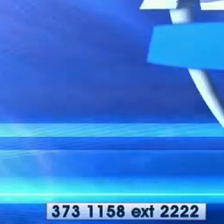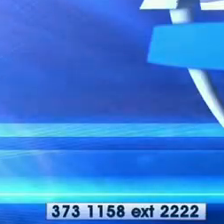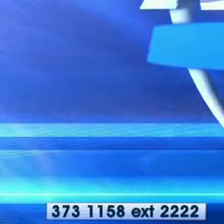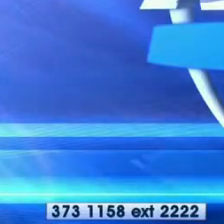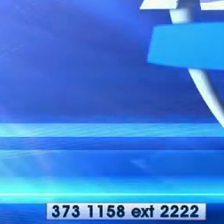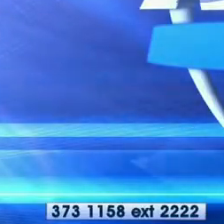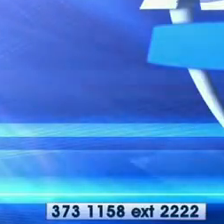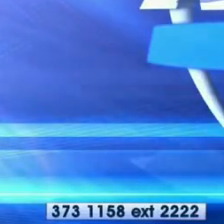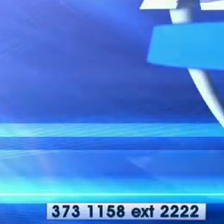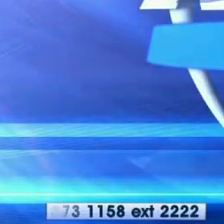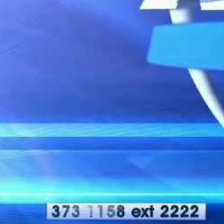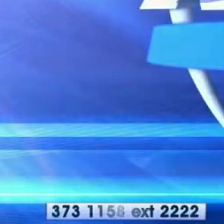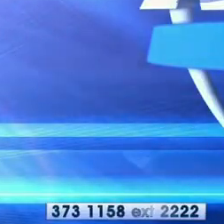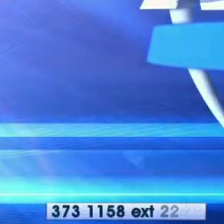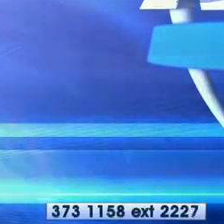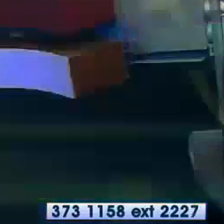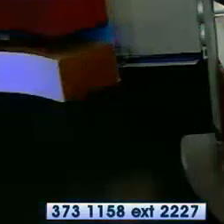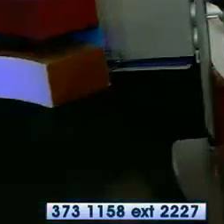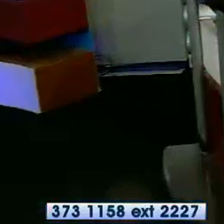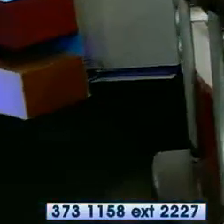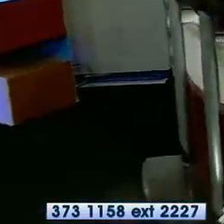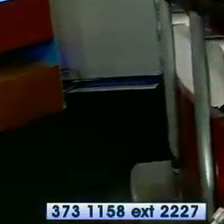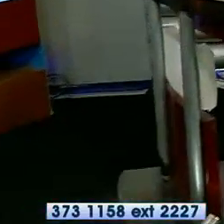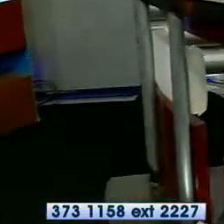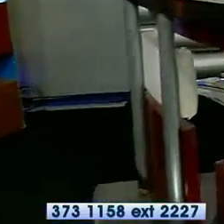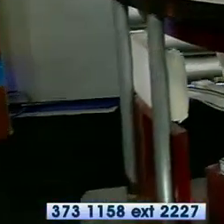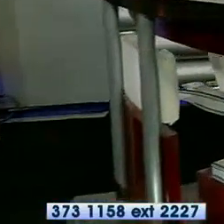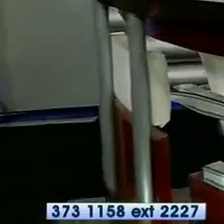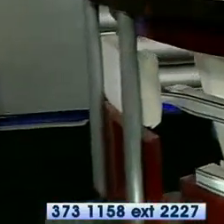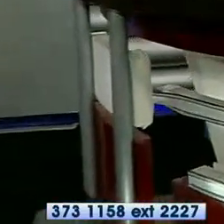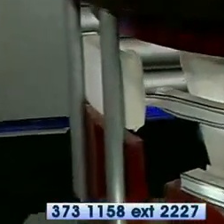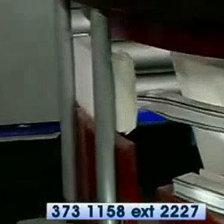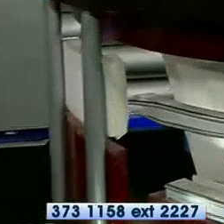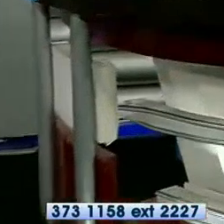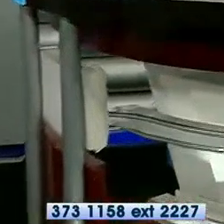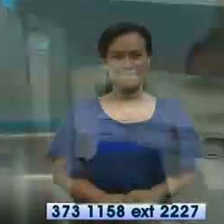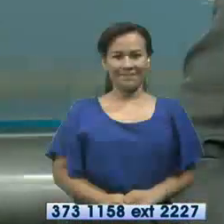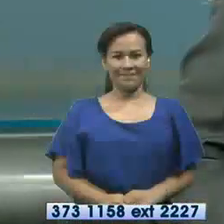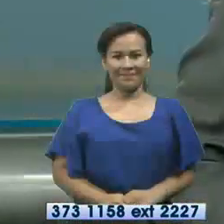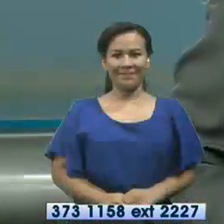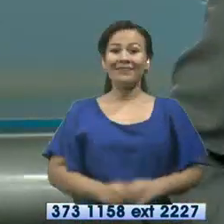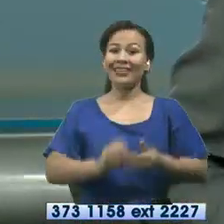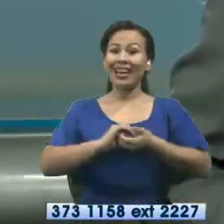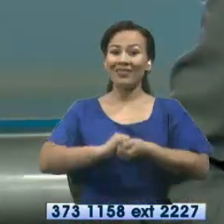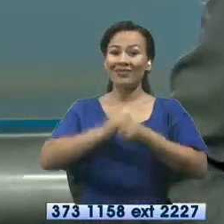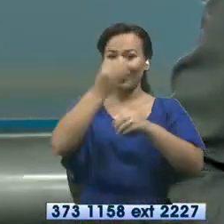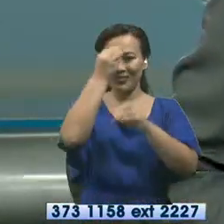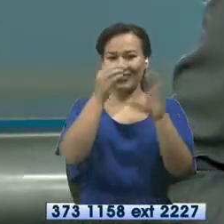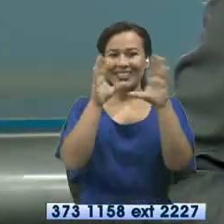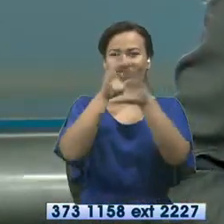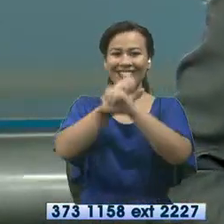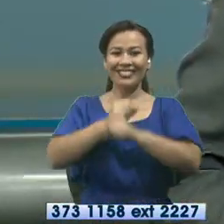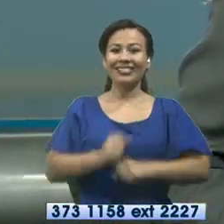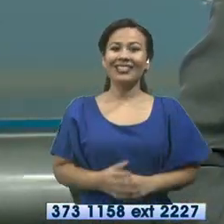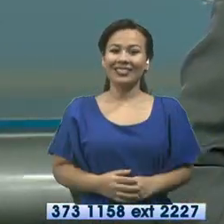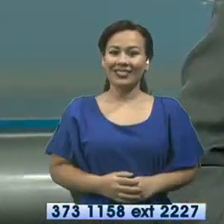alegría siempre en la comunidad. En la mañana. Amigos televidentes, muy buenas noches.